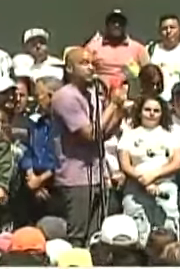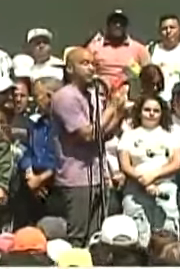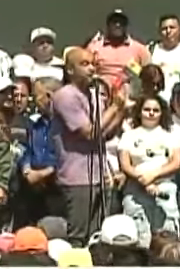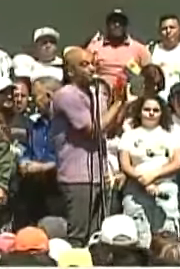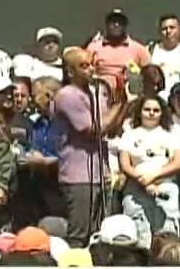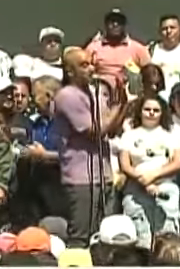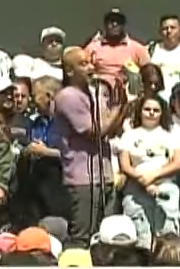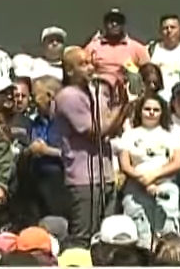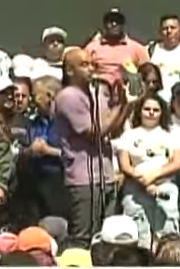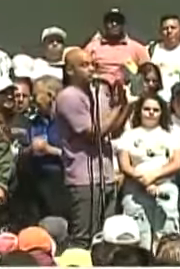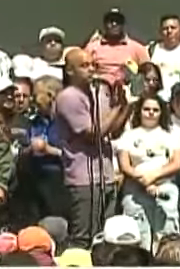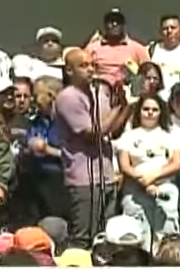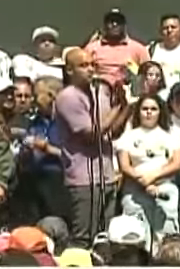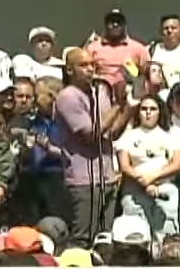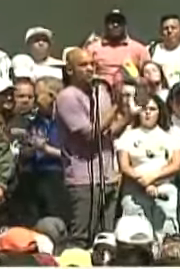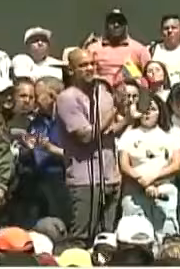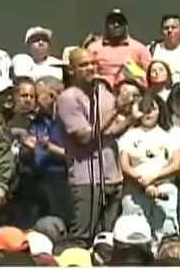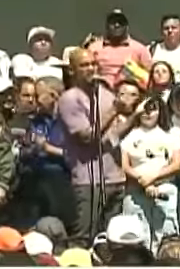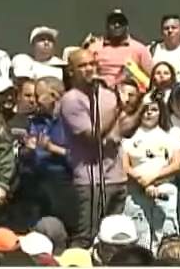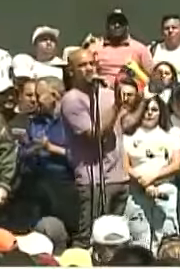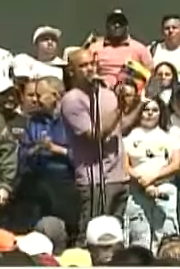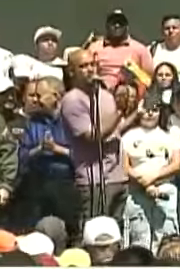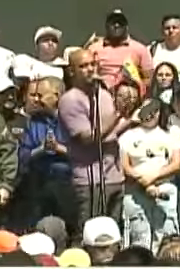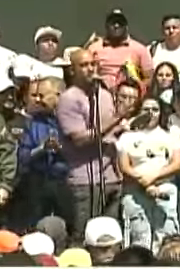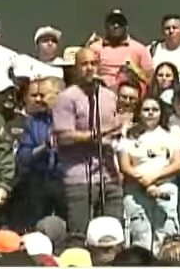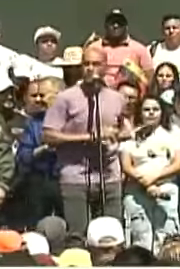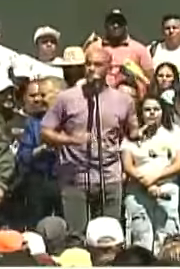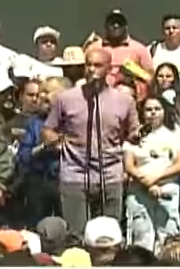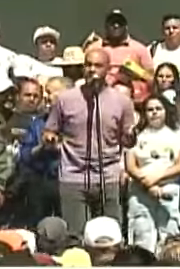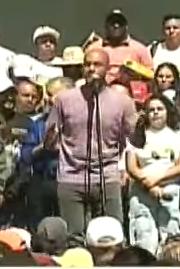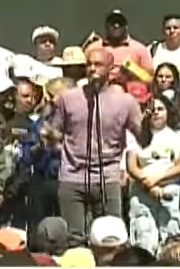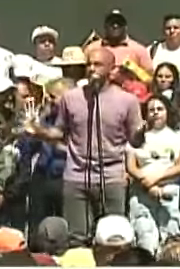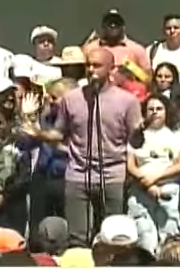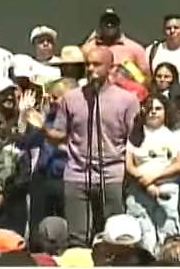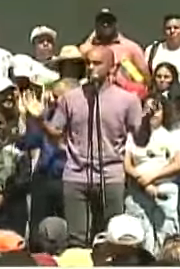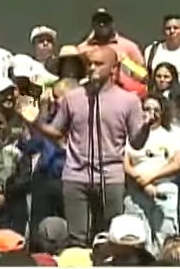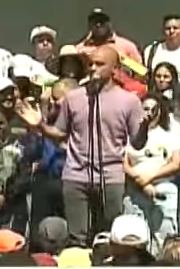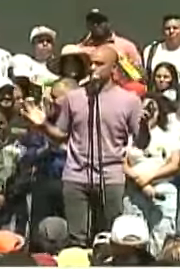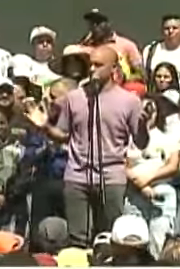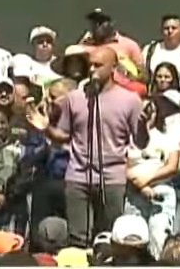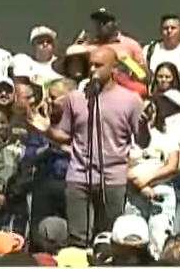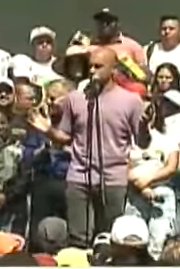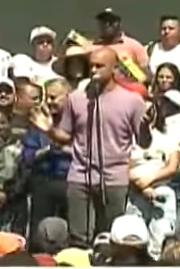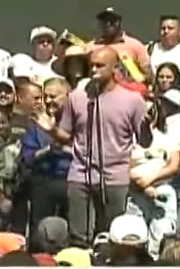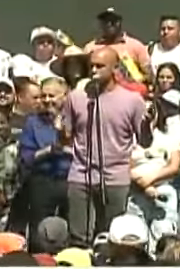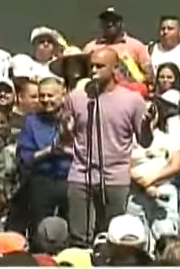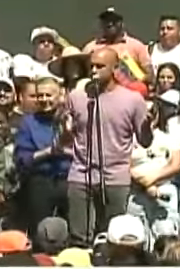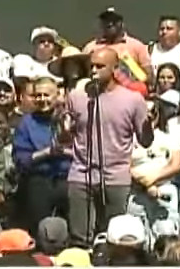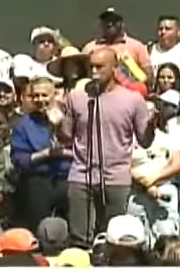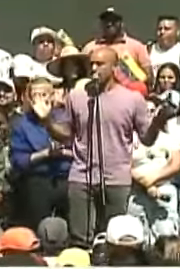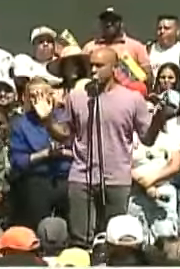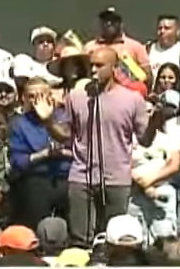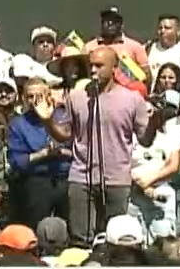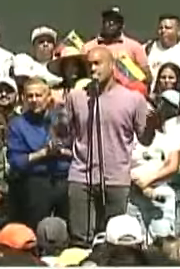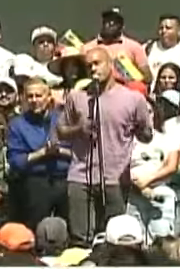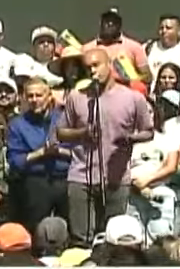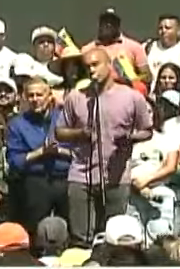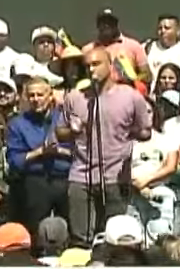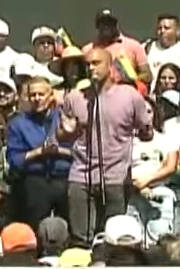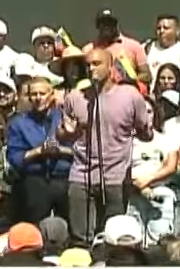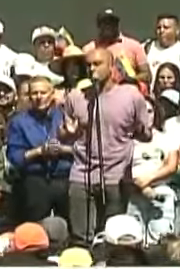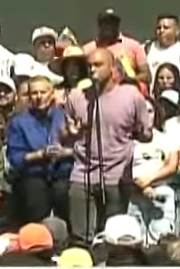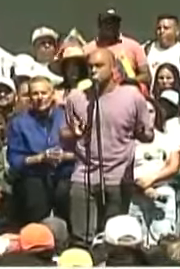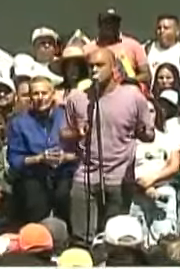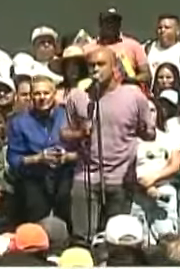la voz de la República que fundó Simón Bolívar, Antonio José de Sucre, Rafael Urdaneta, Manuel Piar.